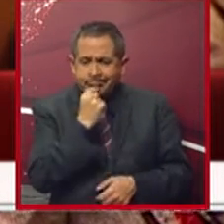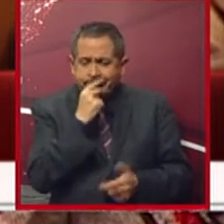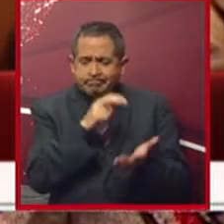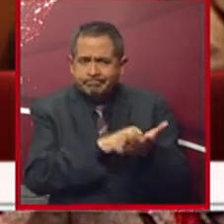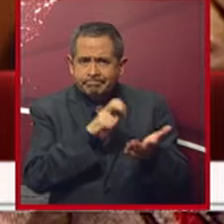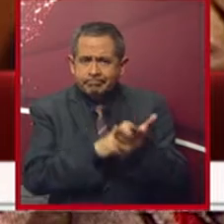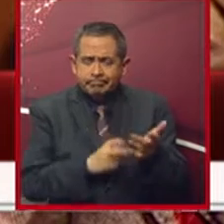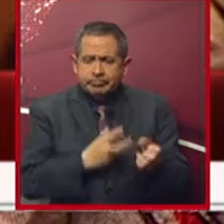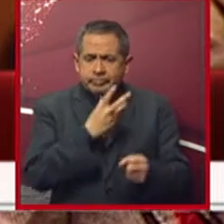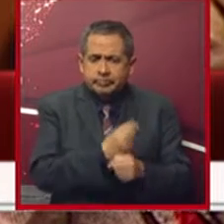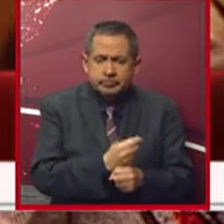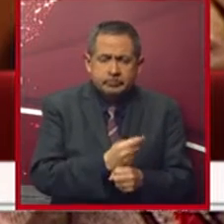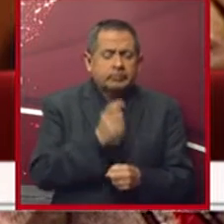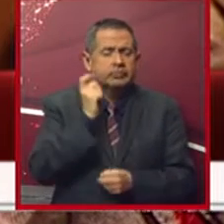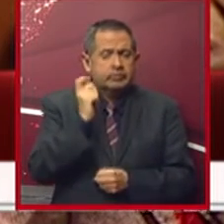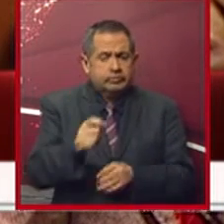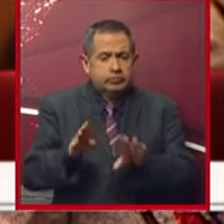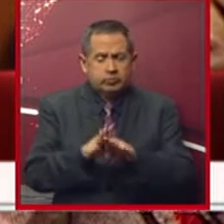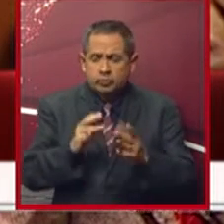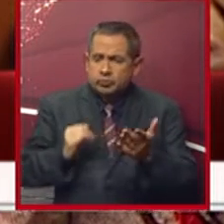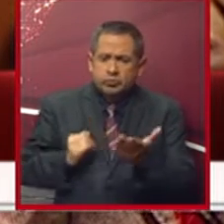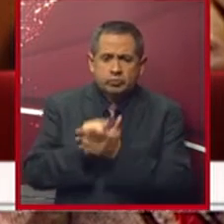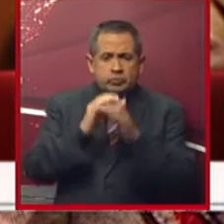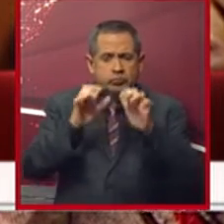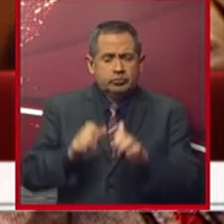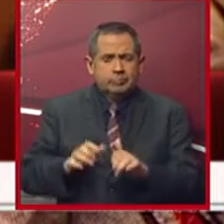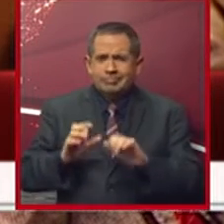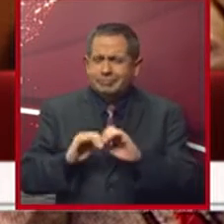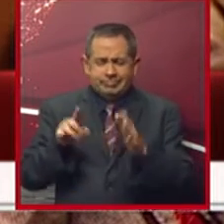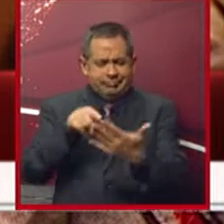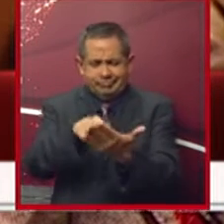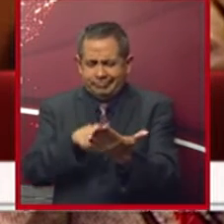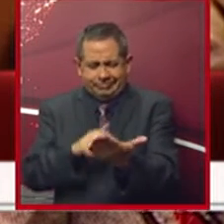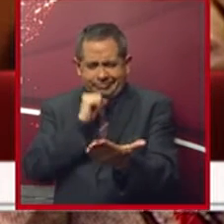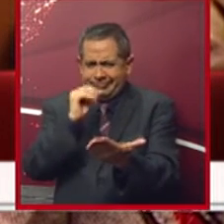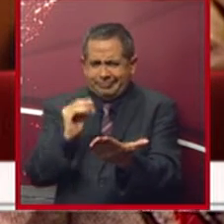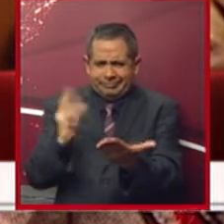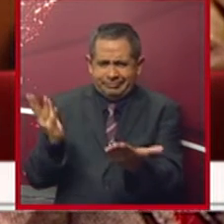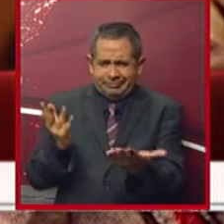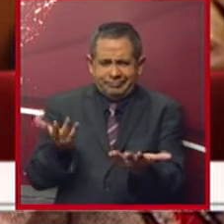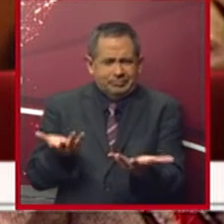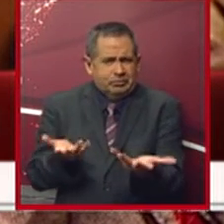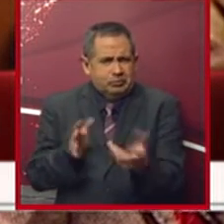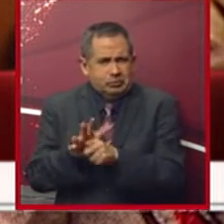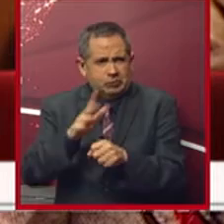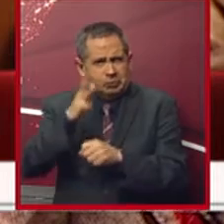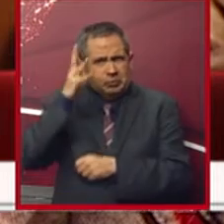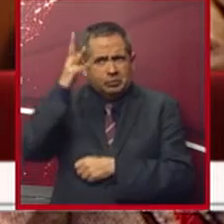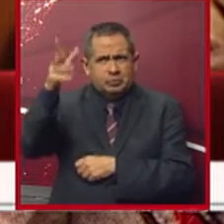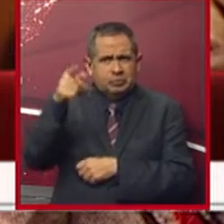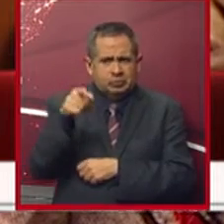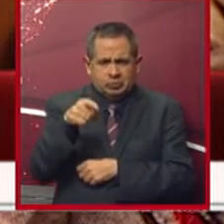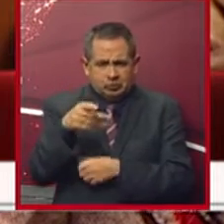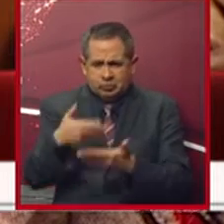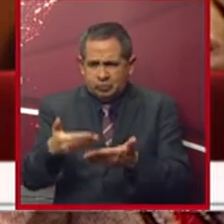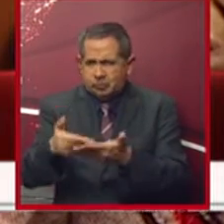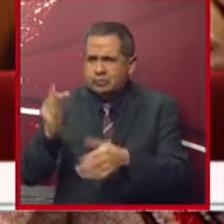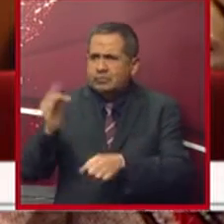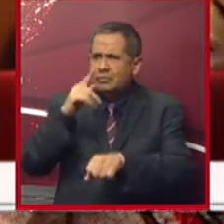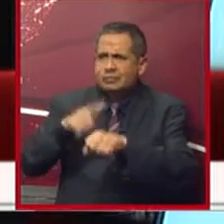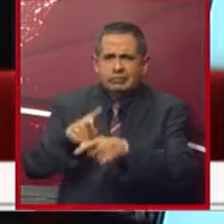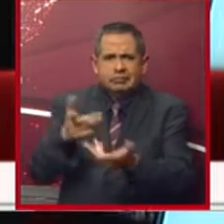hecho, de una lectura del dictamen aún no nos queda claro cuál sería el futuro de la actual Policía